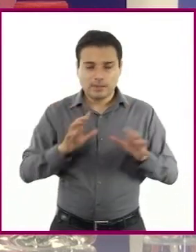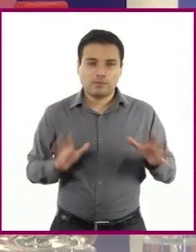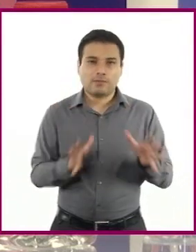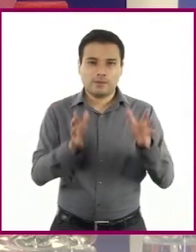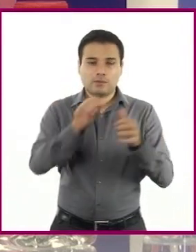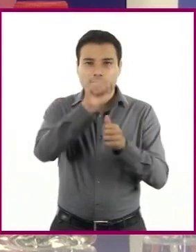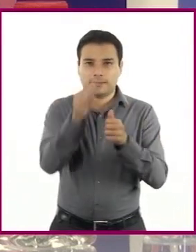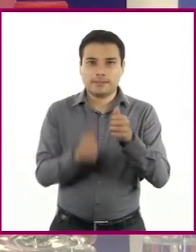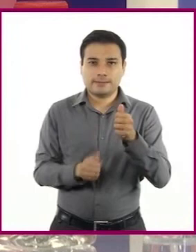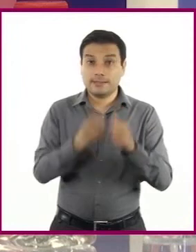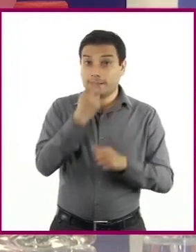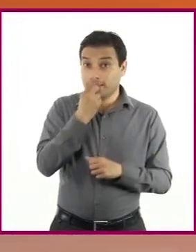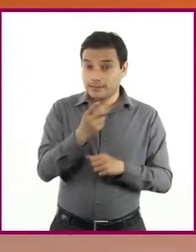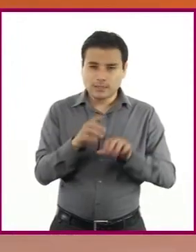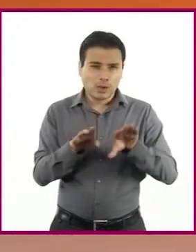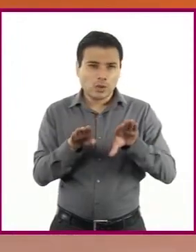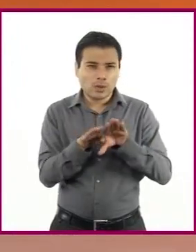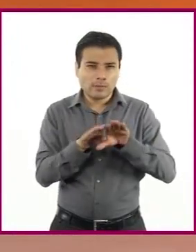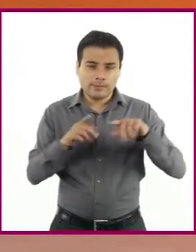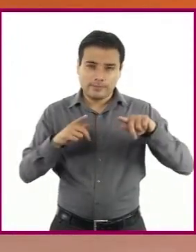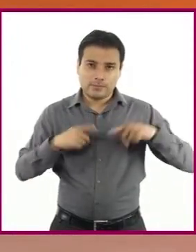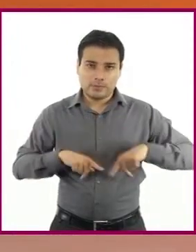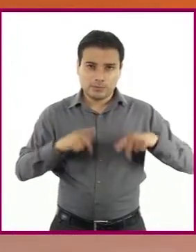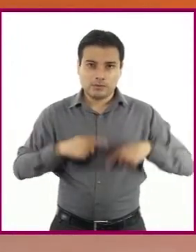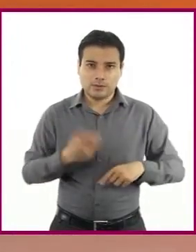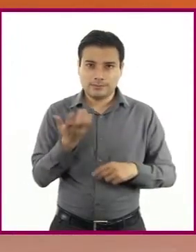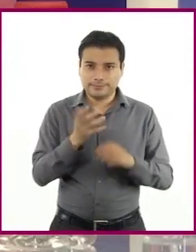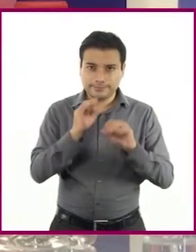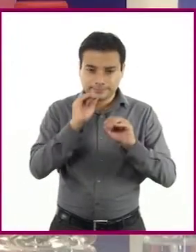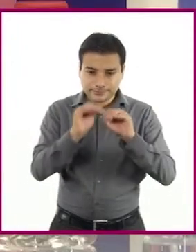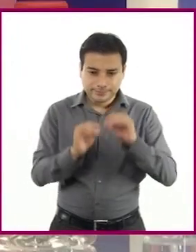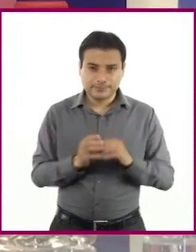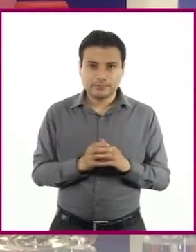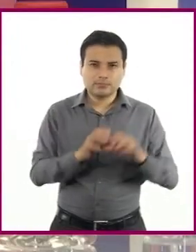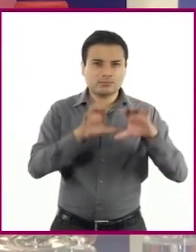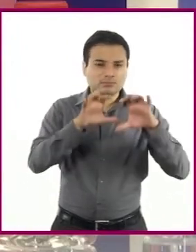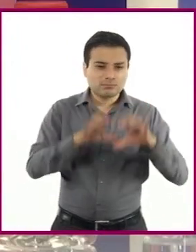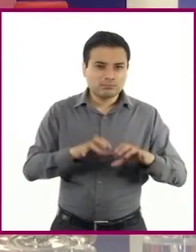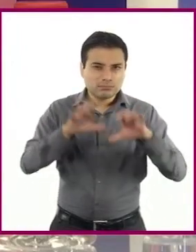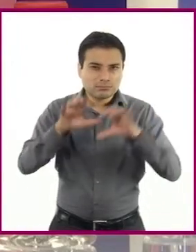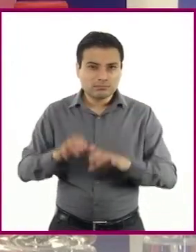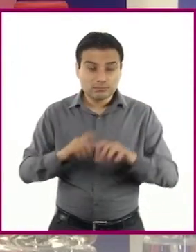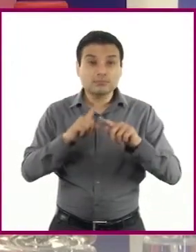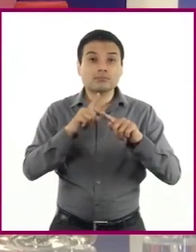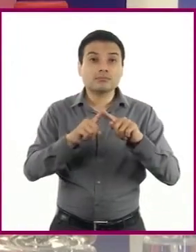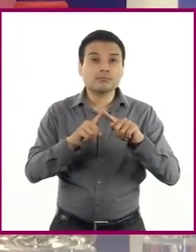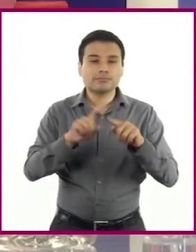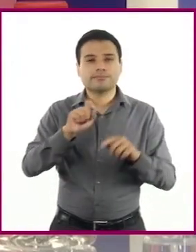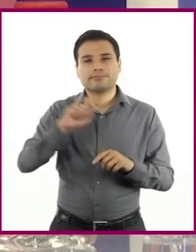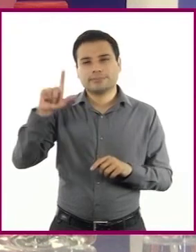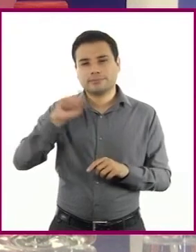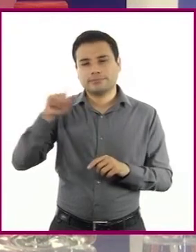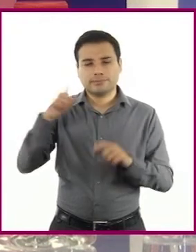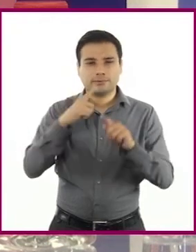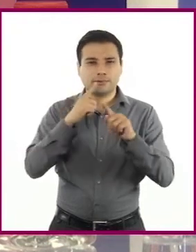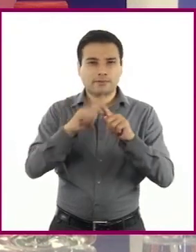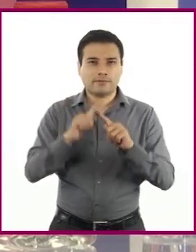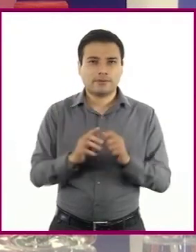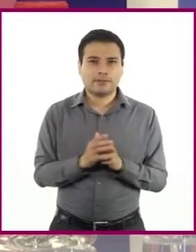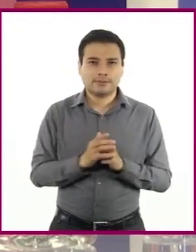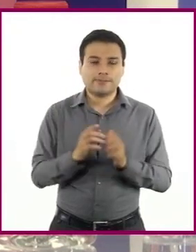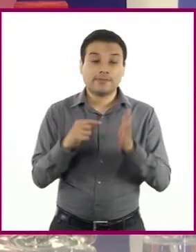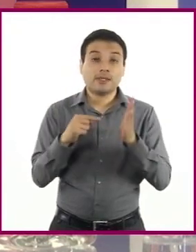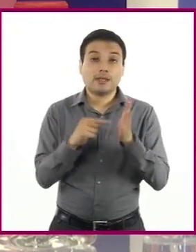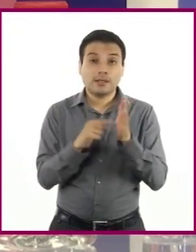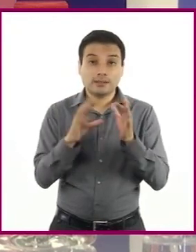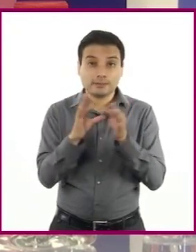relacionados a la creación popular, escritos por distinguidos especialistas, donde se describe la